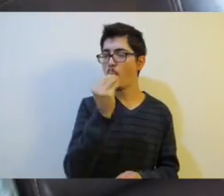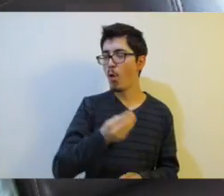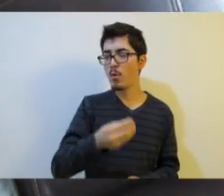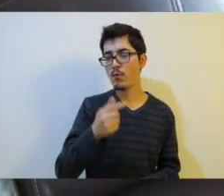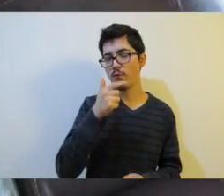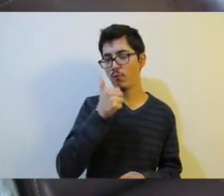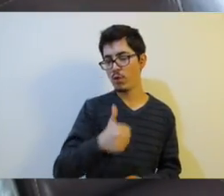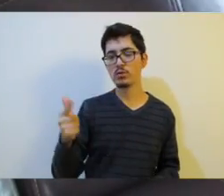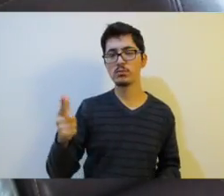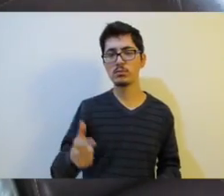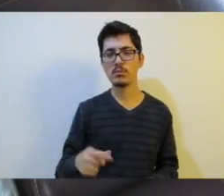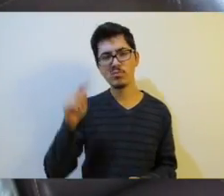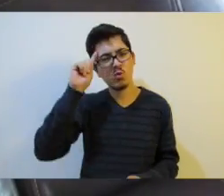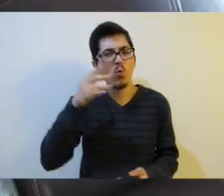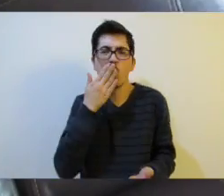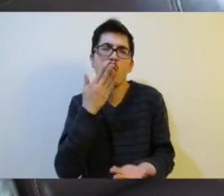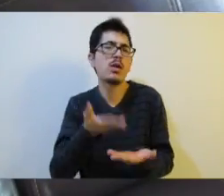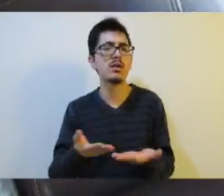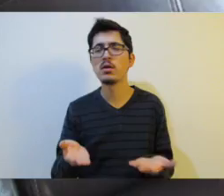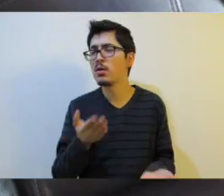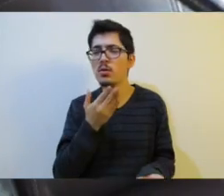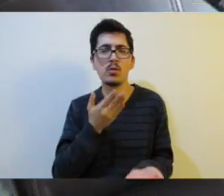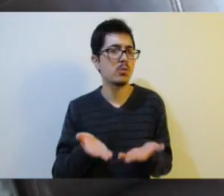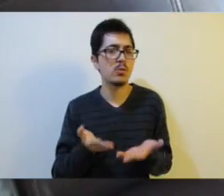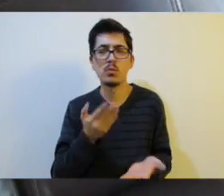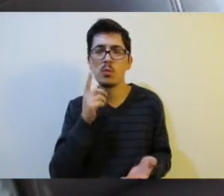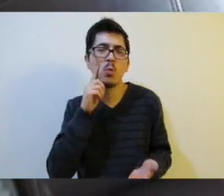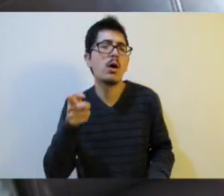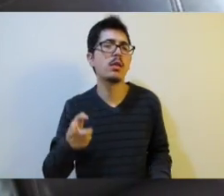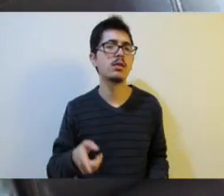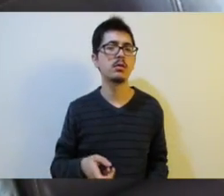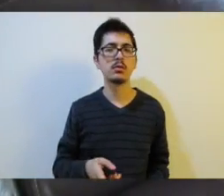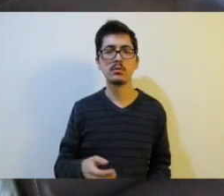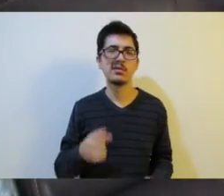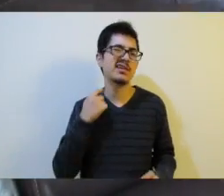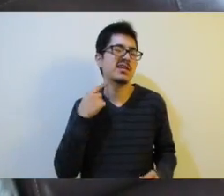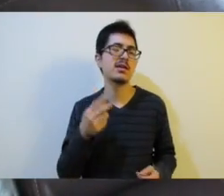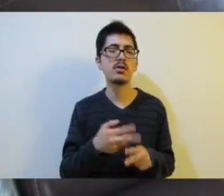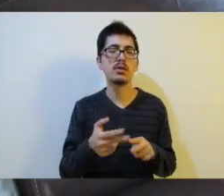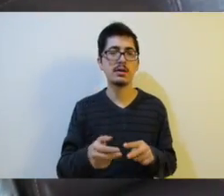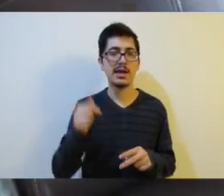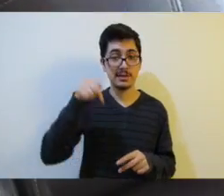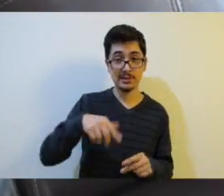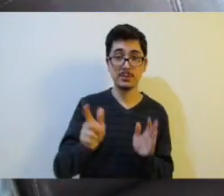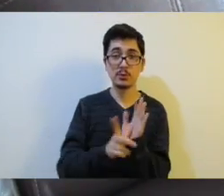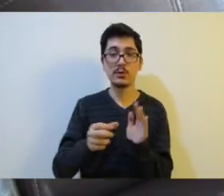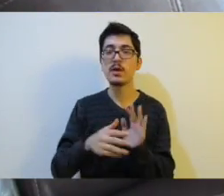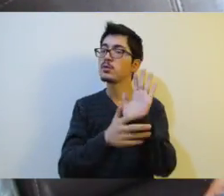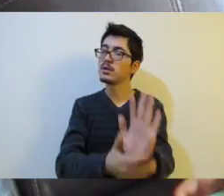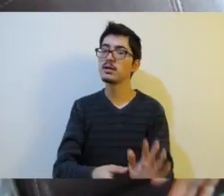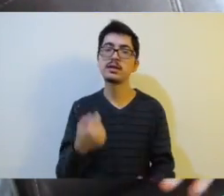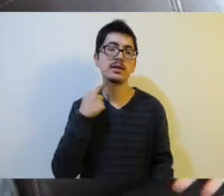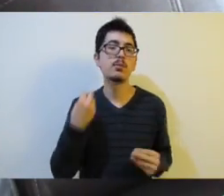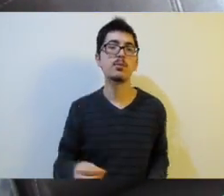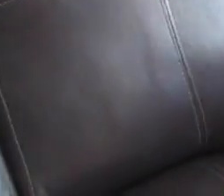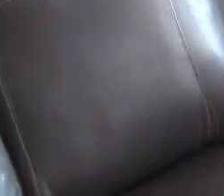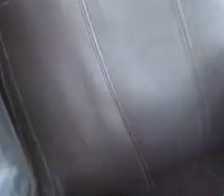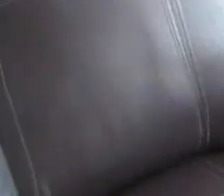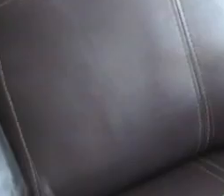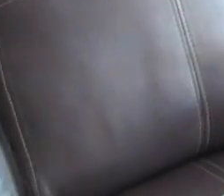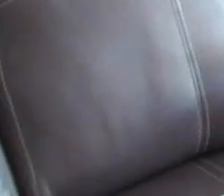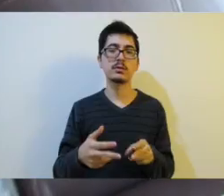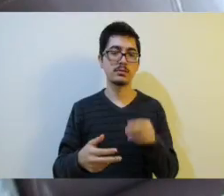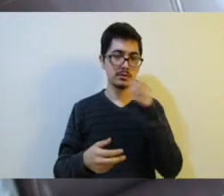autores simplemente fenomenales. Pero, ¿cuál me llevo? ¿Qué hago? Bueno, en este capítulo te mostraré qué podemos